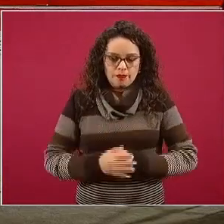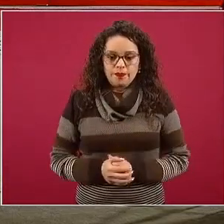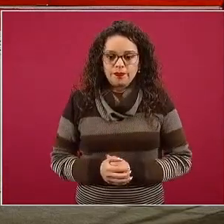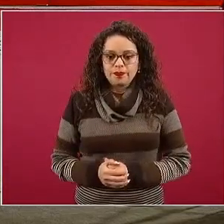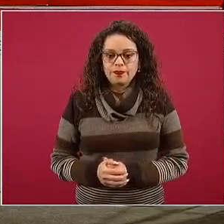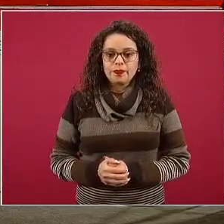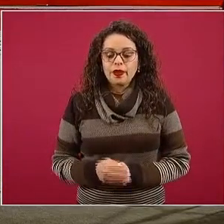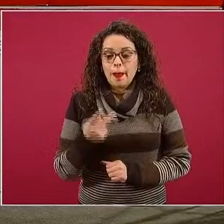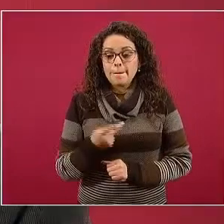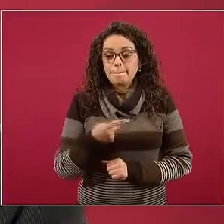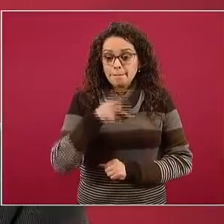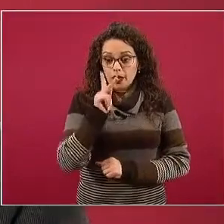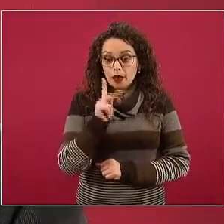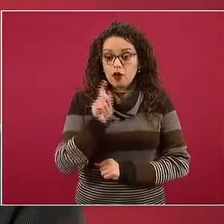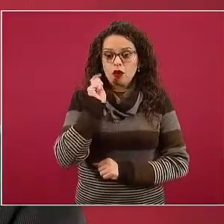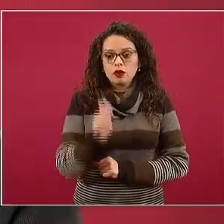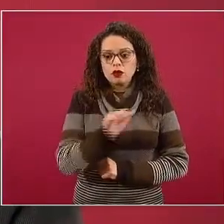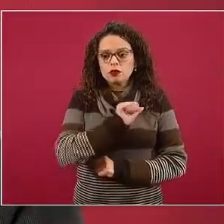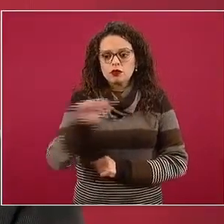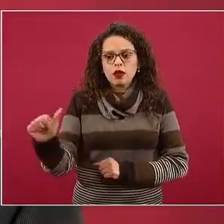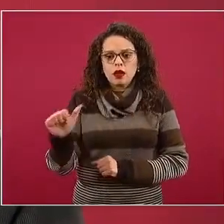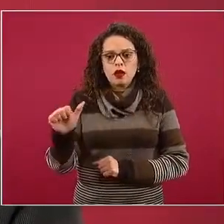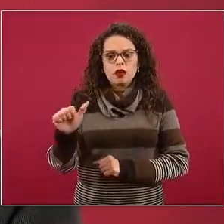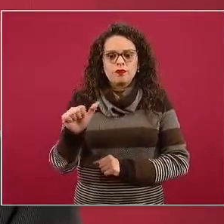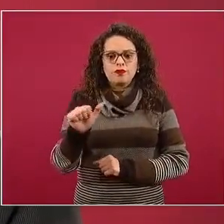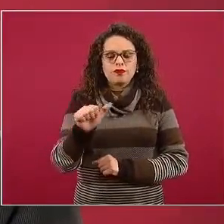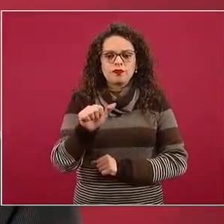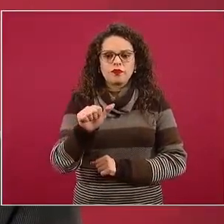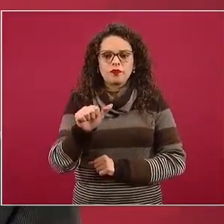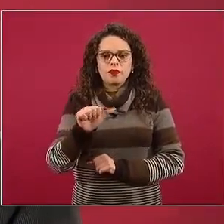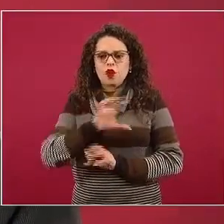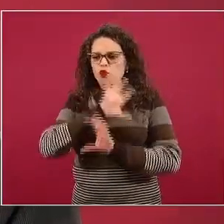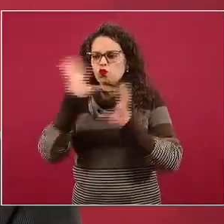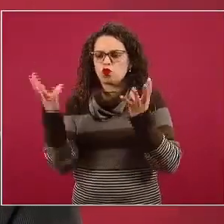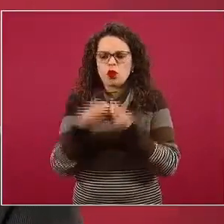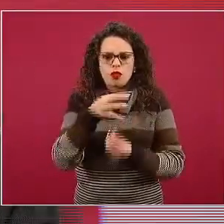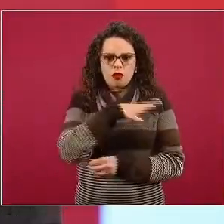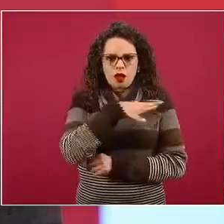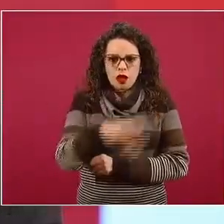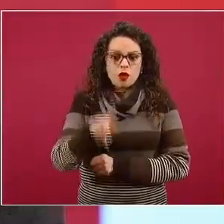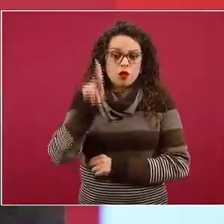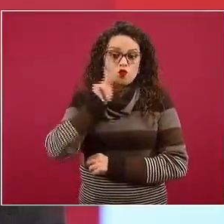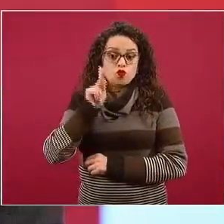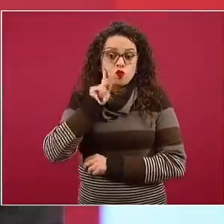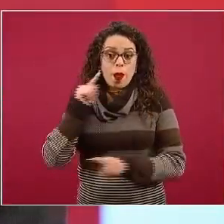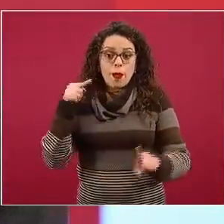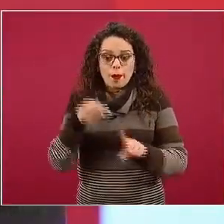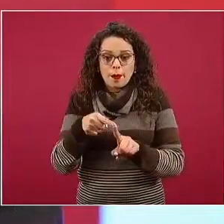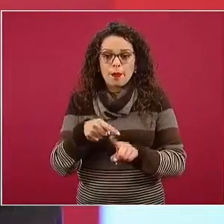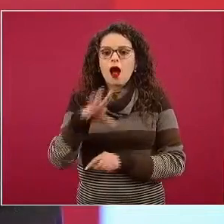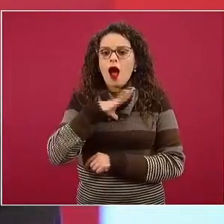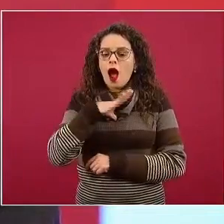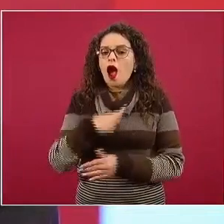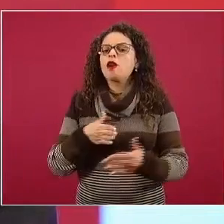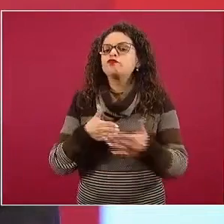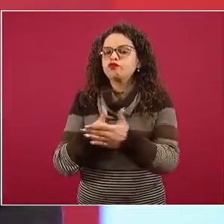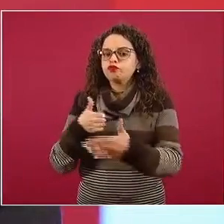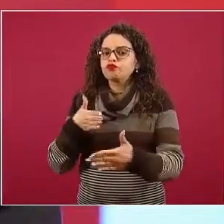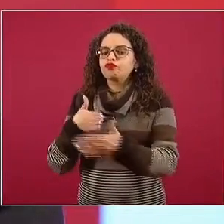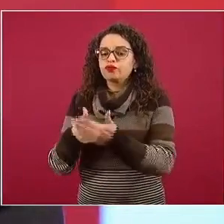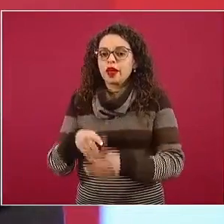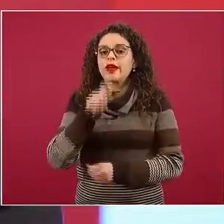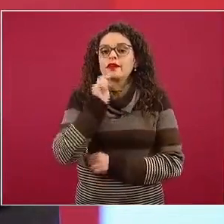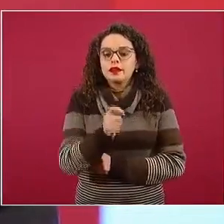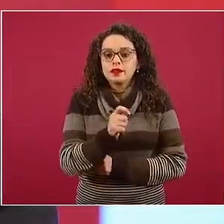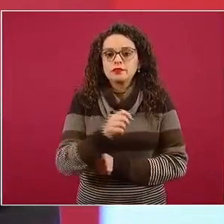sabe que en general las pruebas de autodiagnóstico tienen una limitante que consiste en los